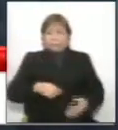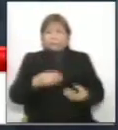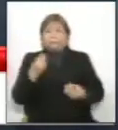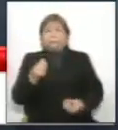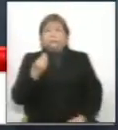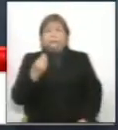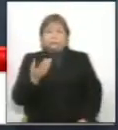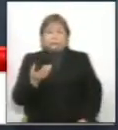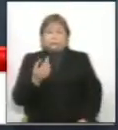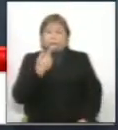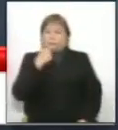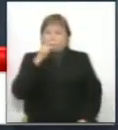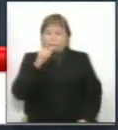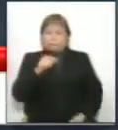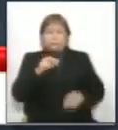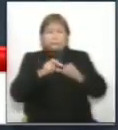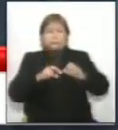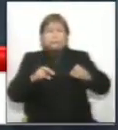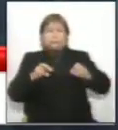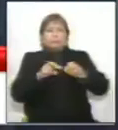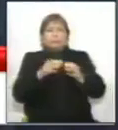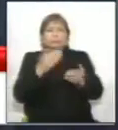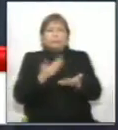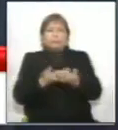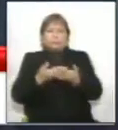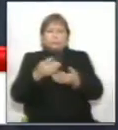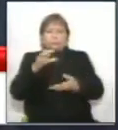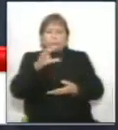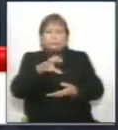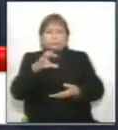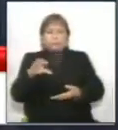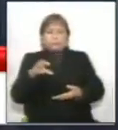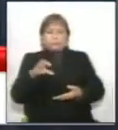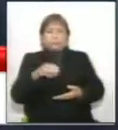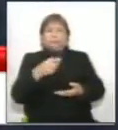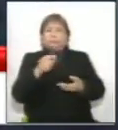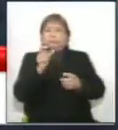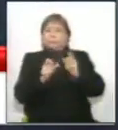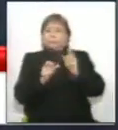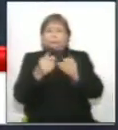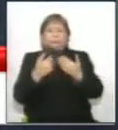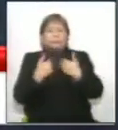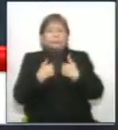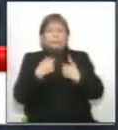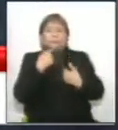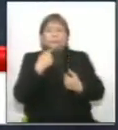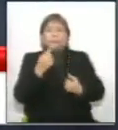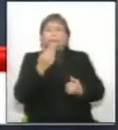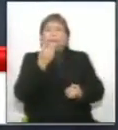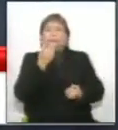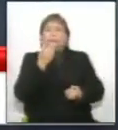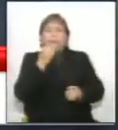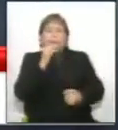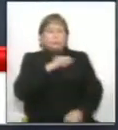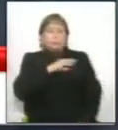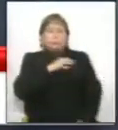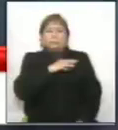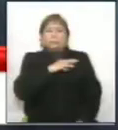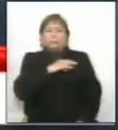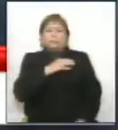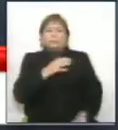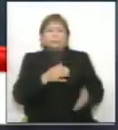qué? Este Parlamento se debe al pueblo y el pueblo tiene que ser quien tiene que beneficiarse y